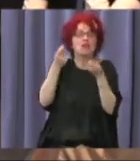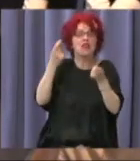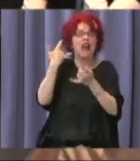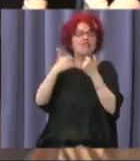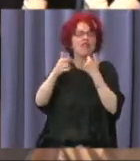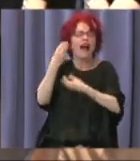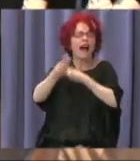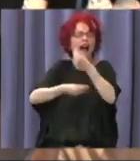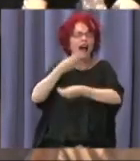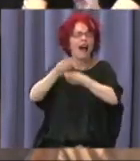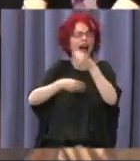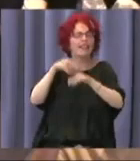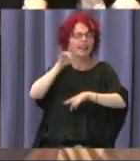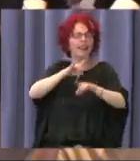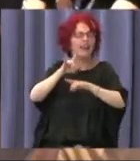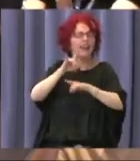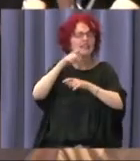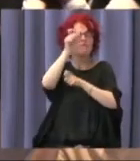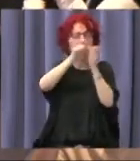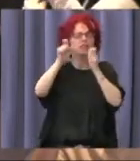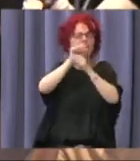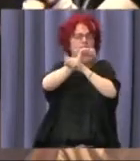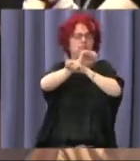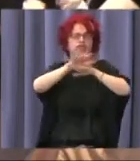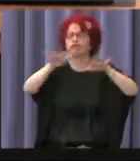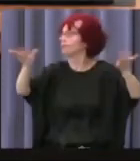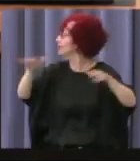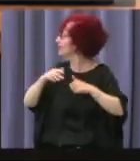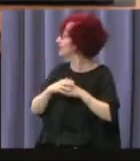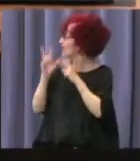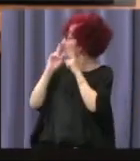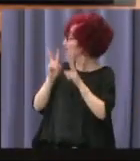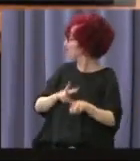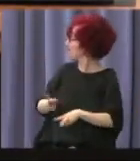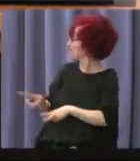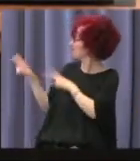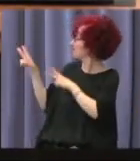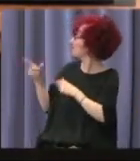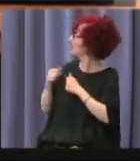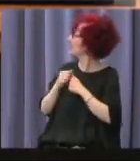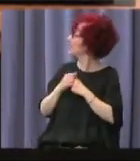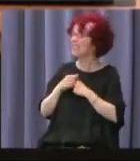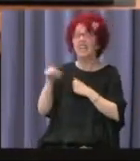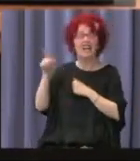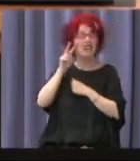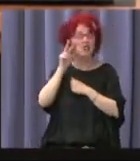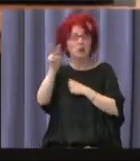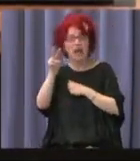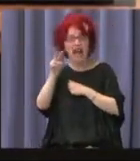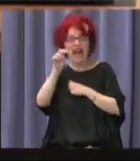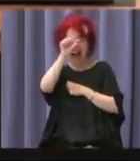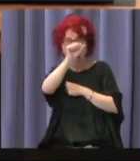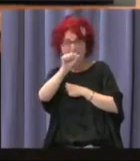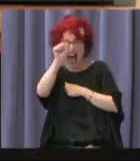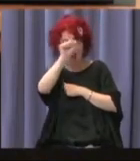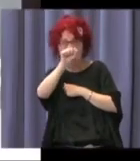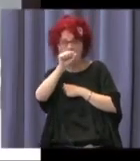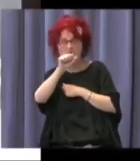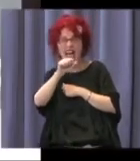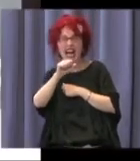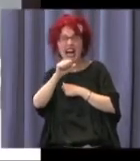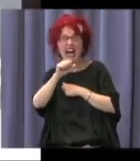arroba. Aquí la arroba es un disparate. Eso es una cuestión de sentido común. Esta palabra, si pones ahí la arroba, es